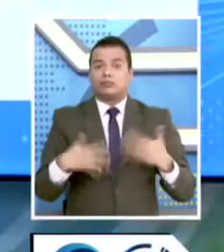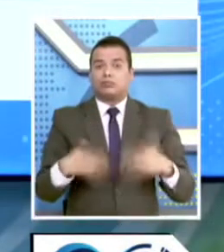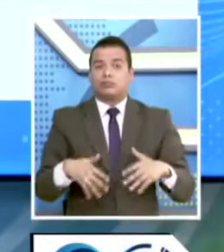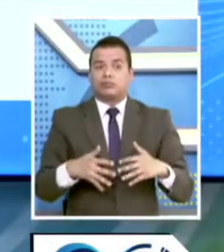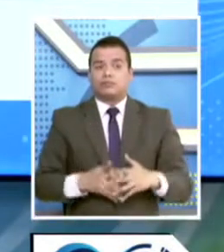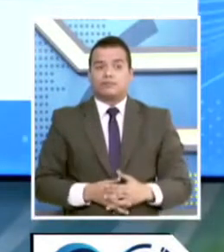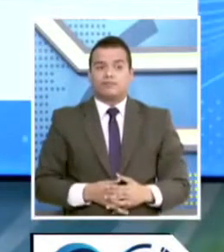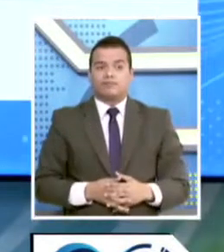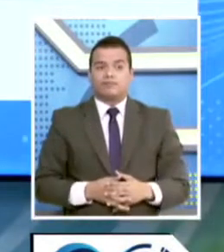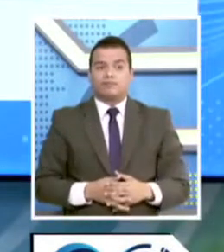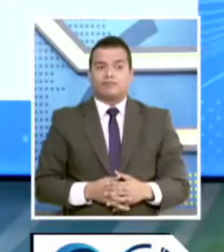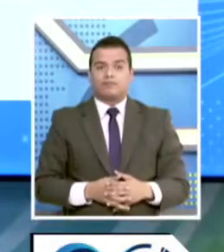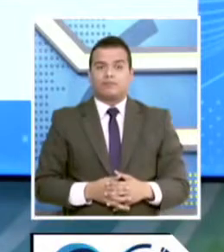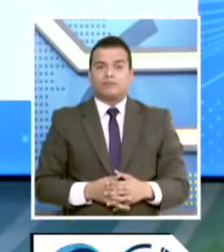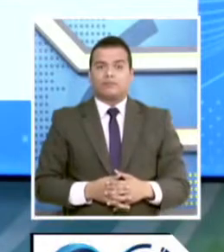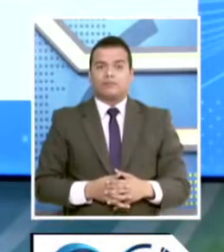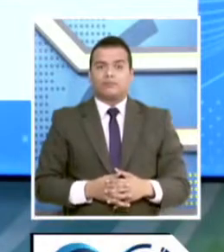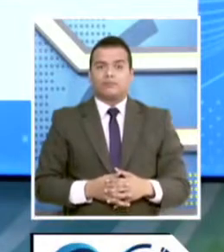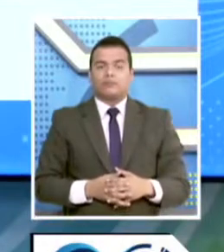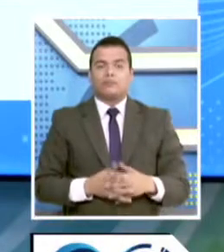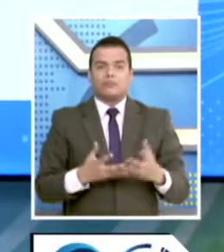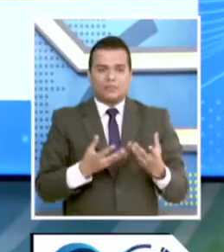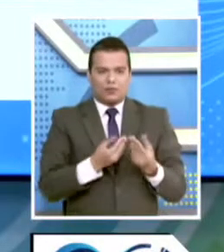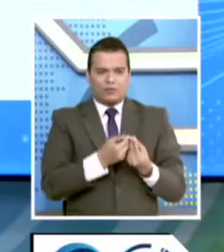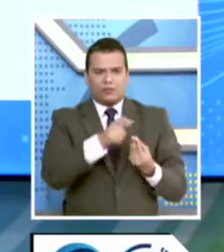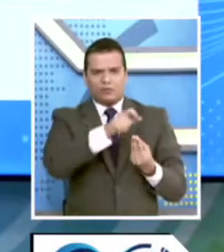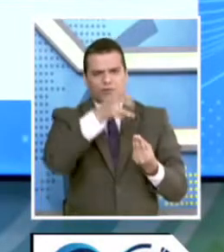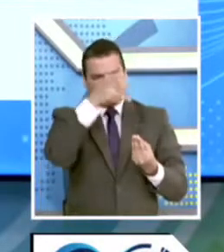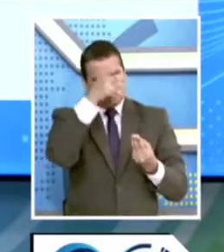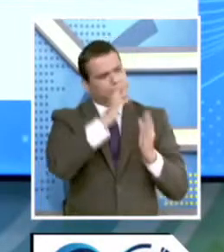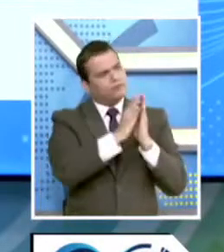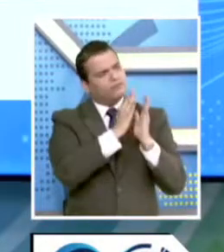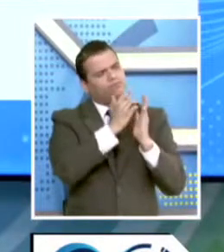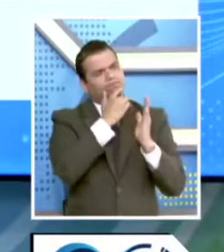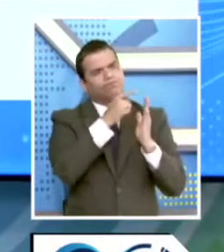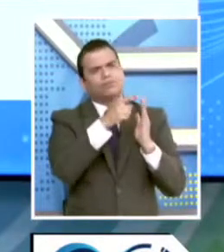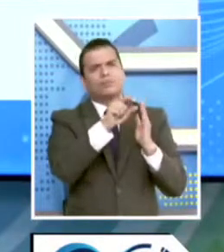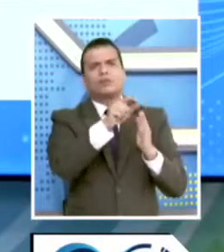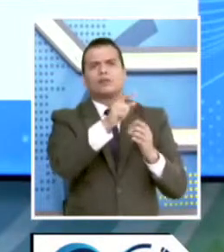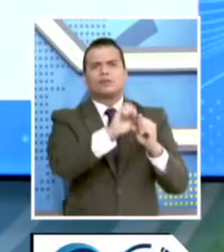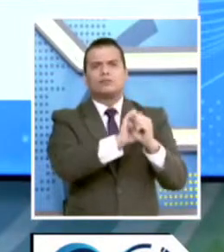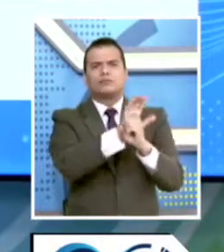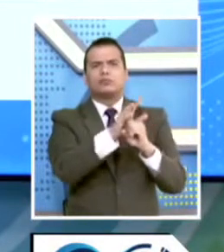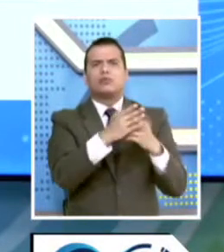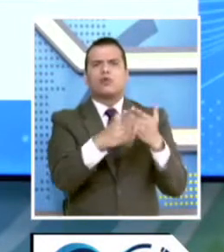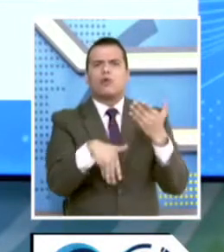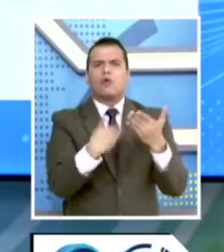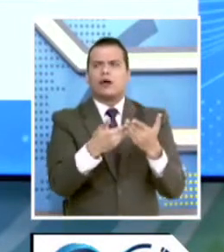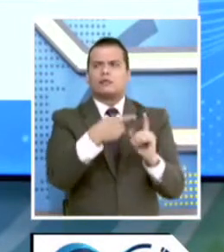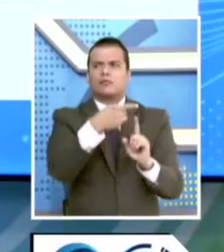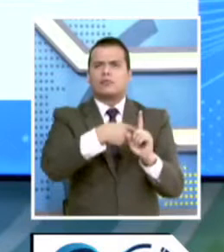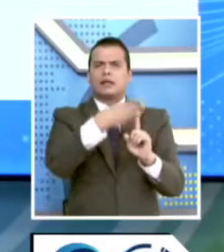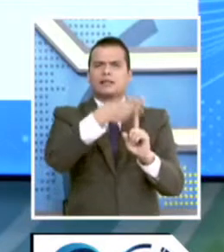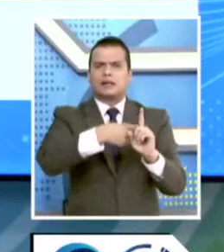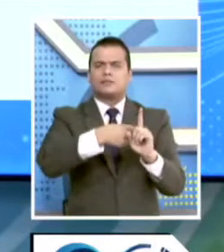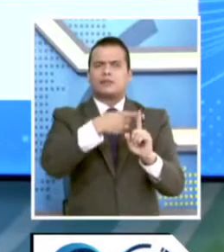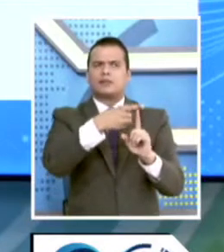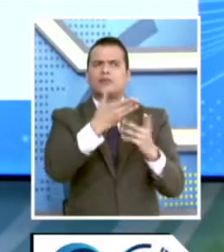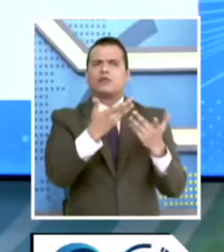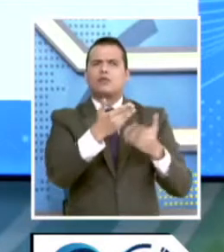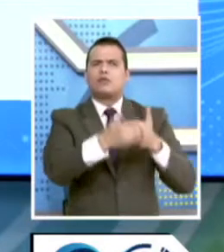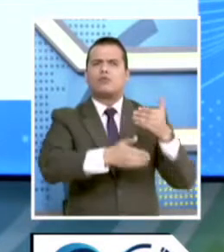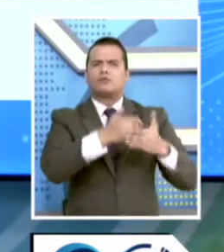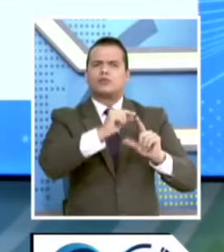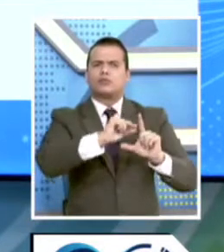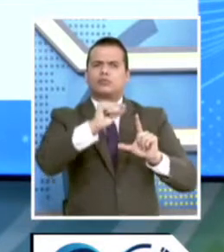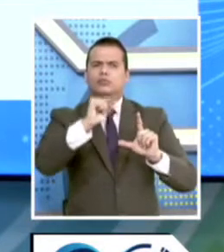Cali. También hablamos con expertos para que nos expliquen el comportamiento de este virus durante los 3 meses que ya completa la ciudad